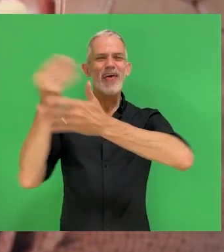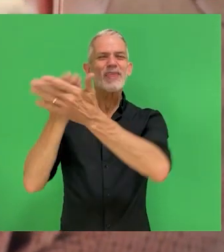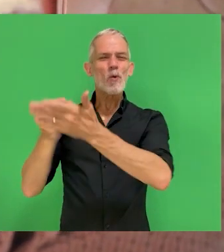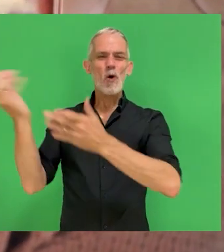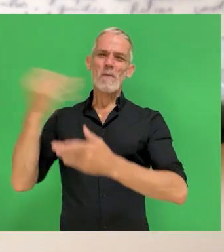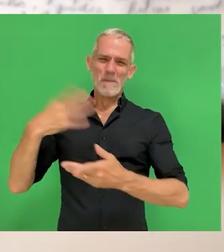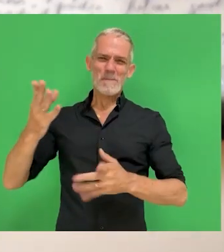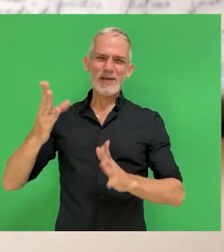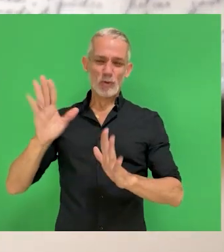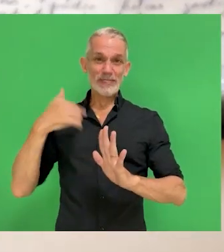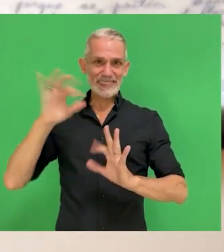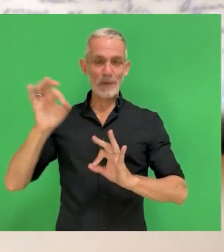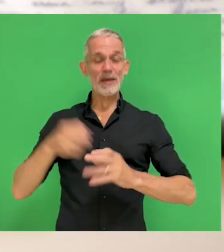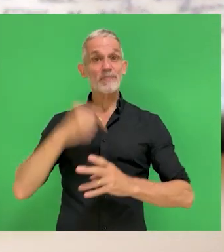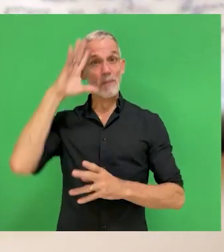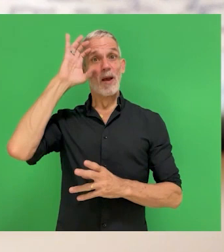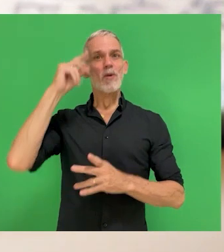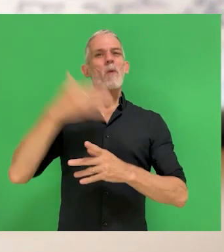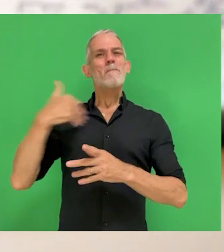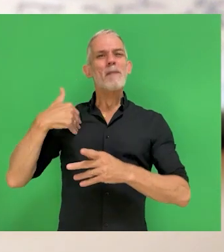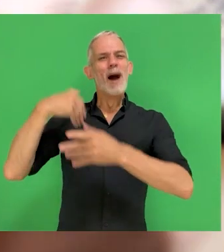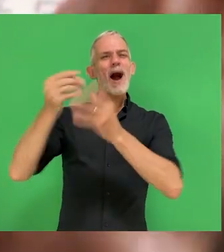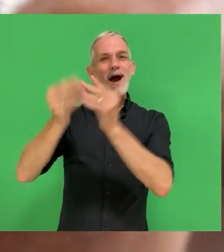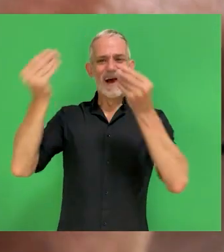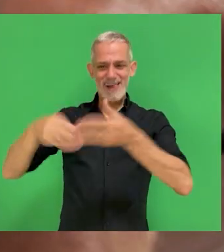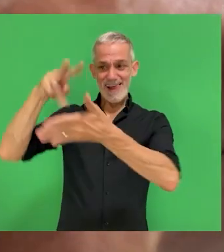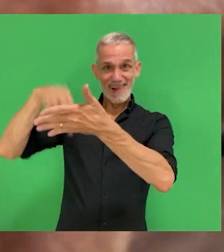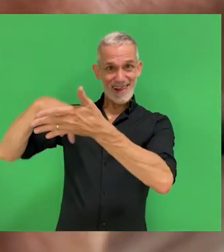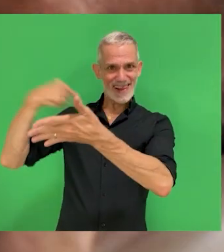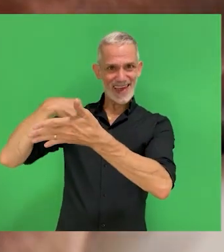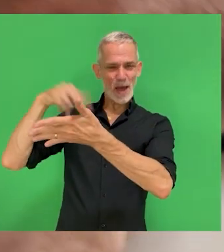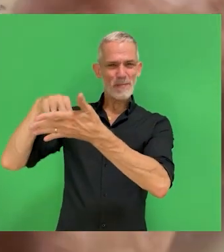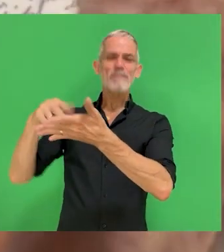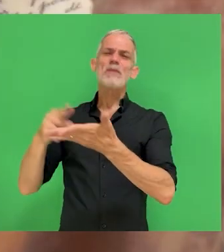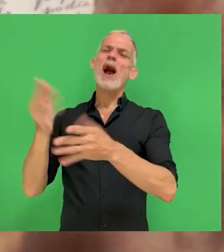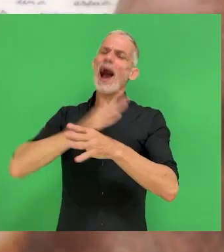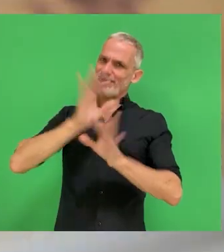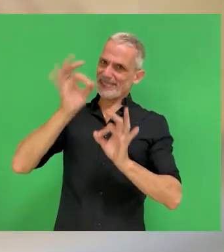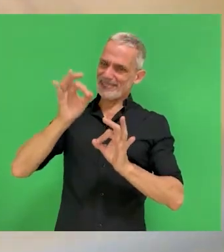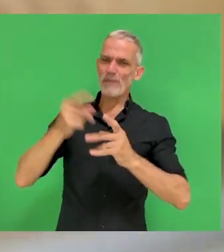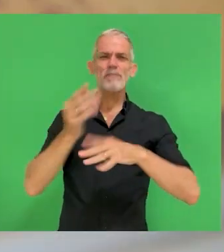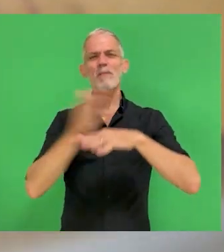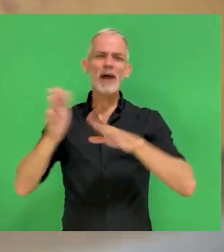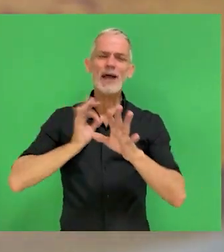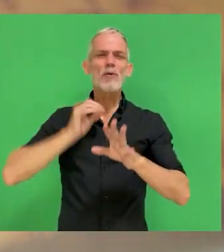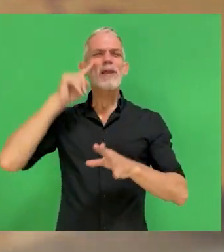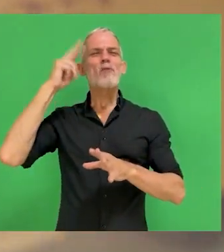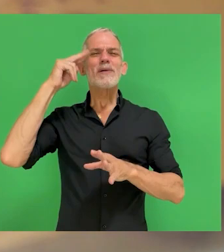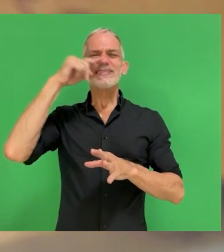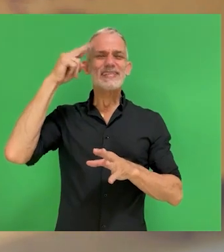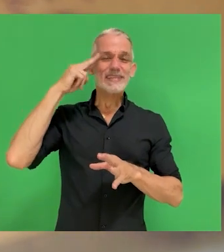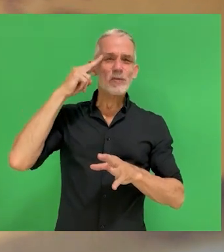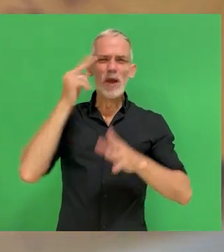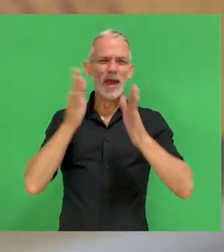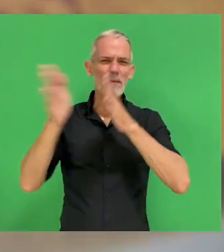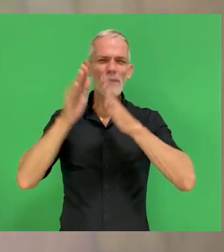dibujos. Sí recuerdo cuando mamá me leía esas cartas. Eso fue antes de saber, a finales del 79 o principios